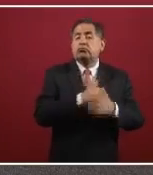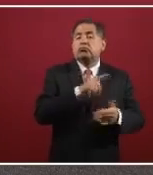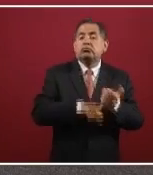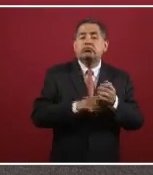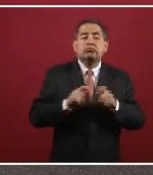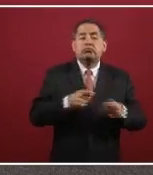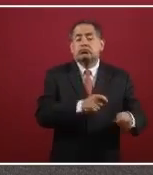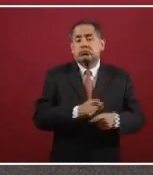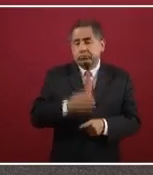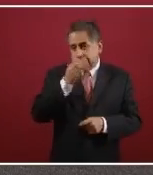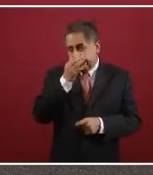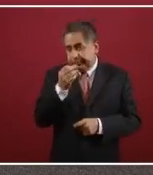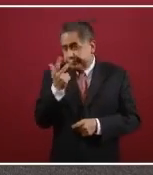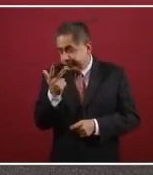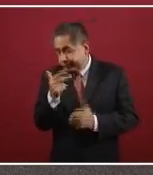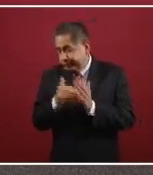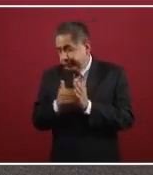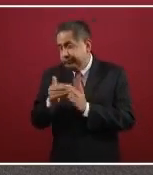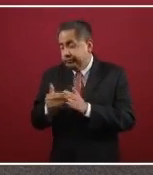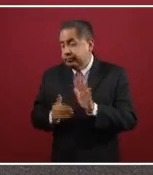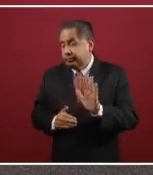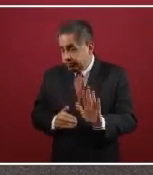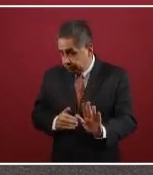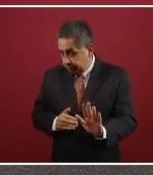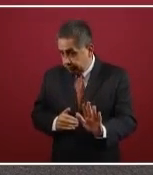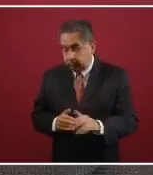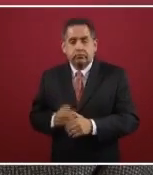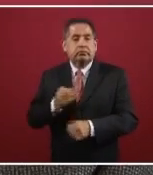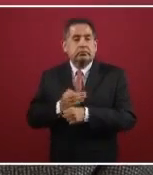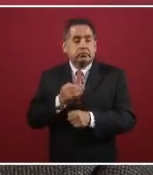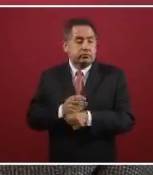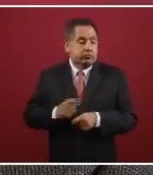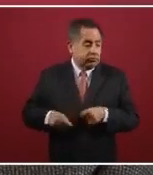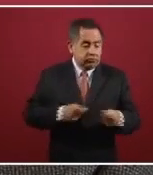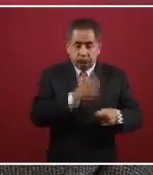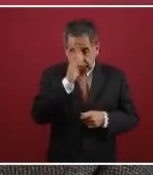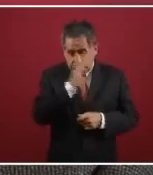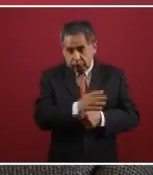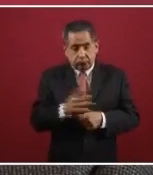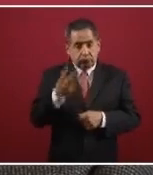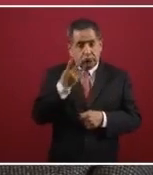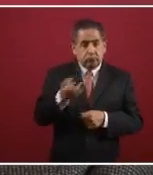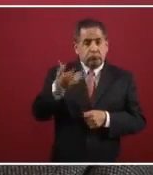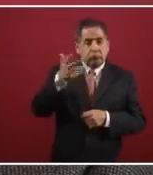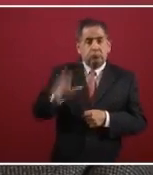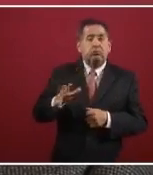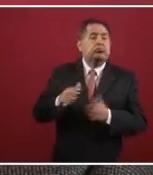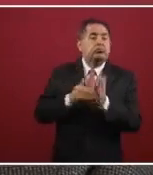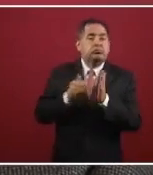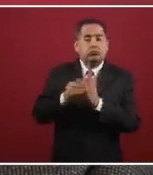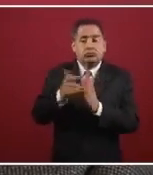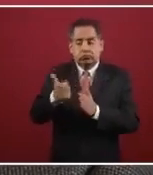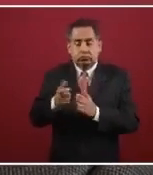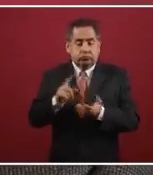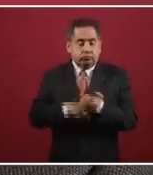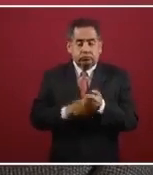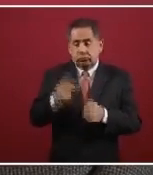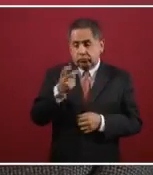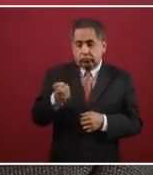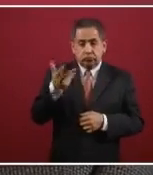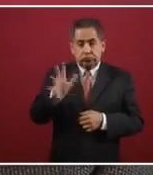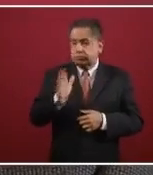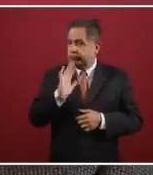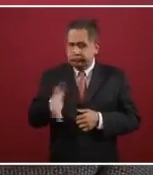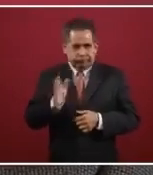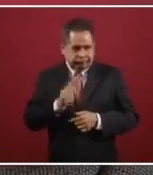Búsqueda 8 millones de pesos. Este año se han asignado de manera directa 410 millones de pesos, de los cuales 210 están